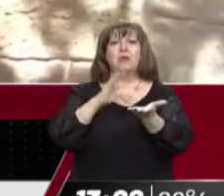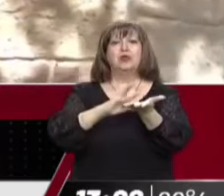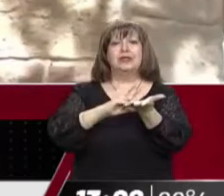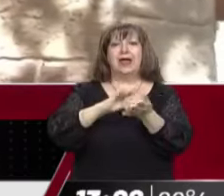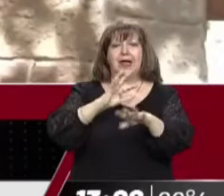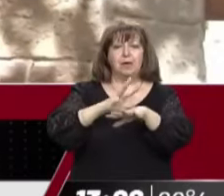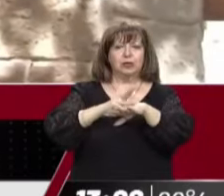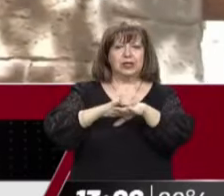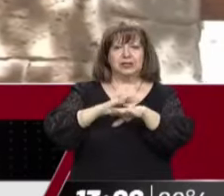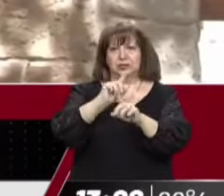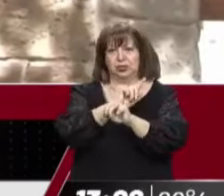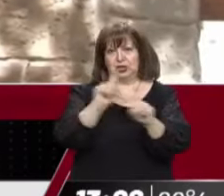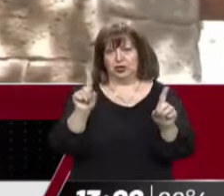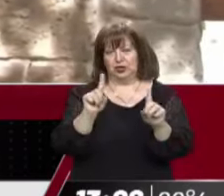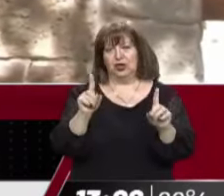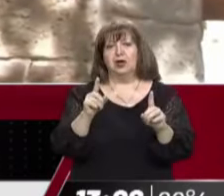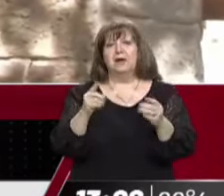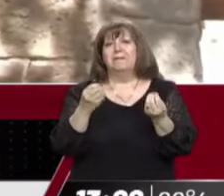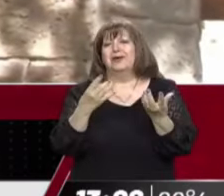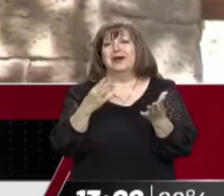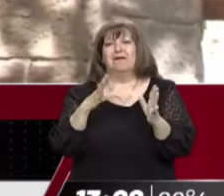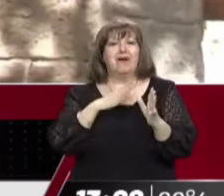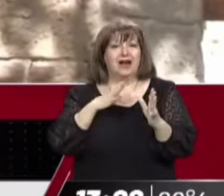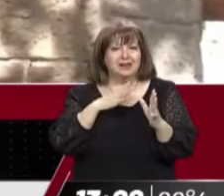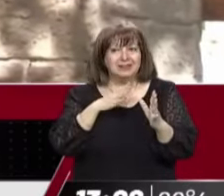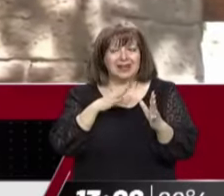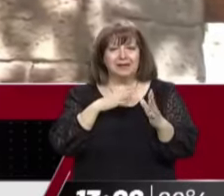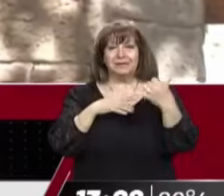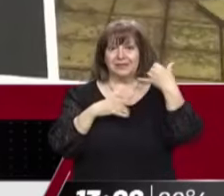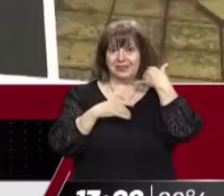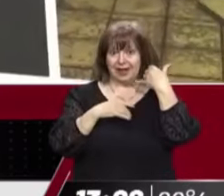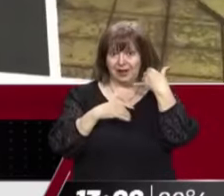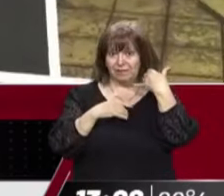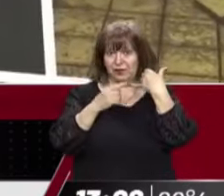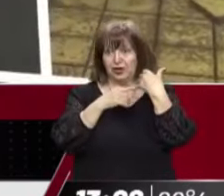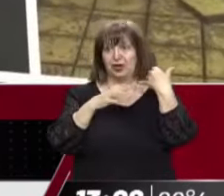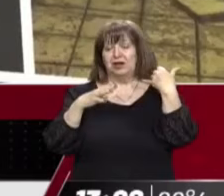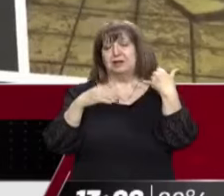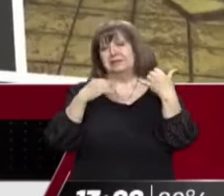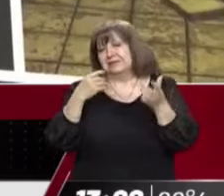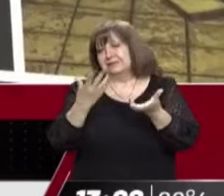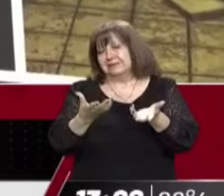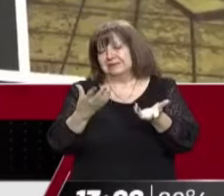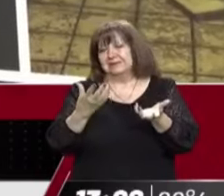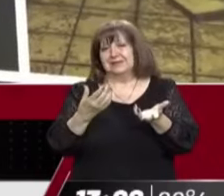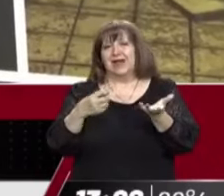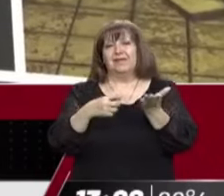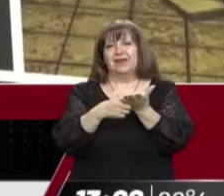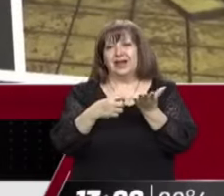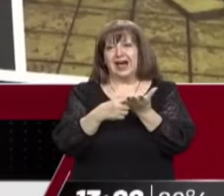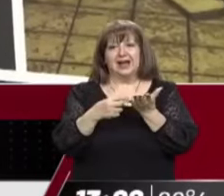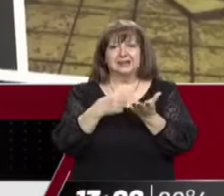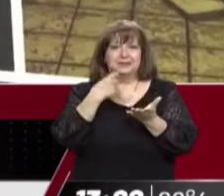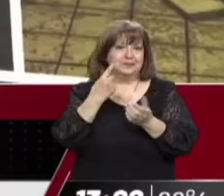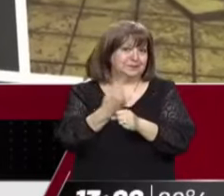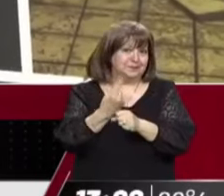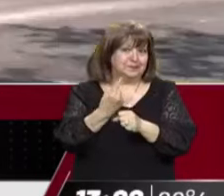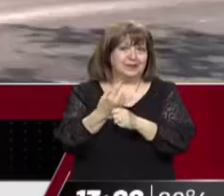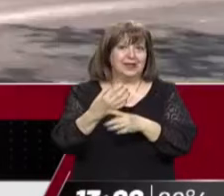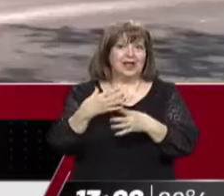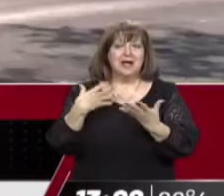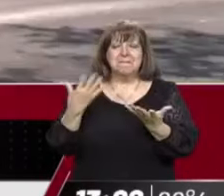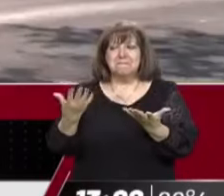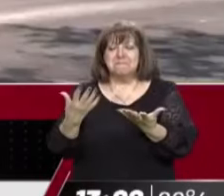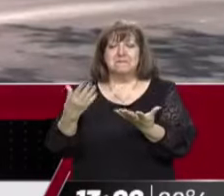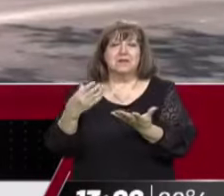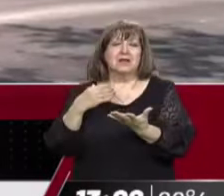digamos, si todo va en sintonía con lo que dicen los menores, con lo que los menores le dijeron a sus padres, es muy posible que tengamos alguna persona detenida